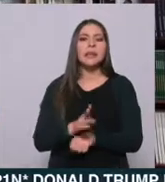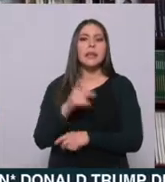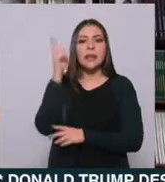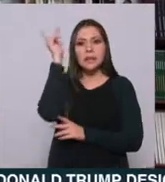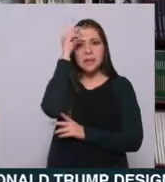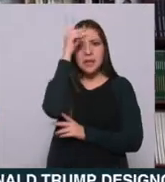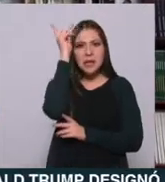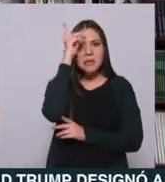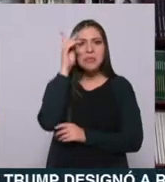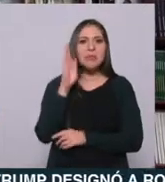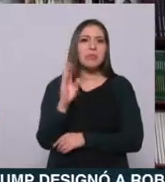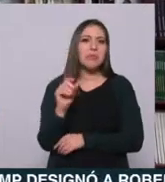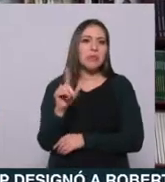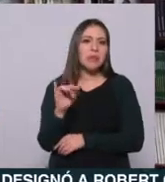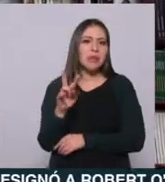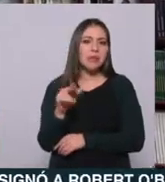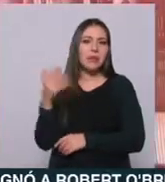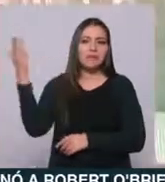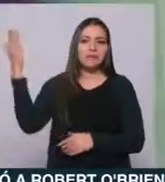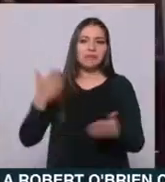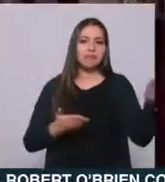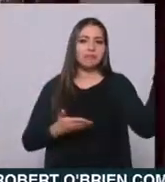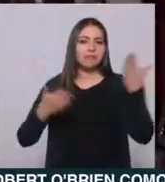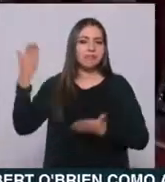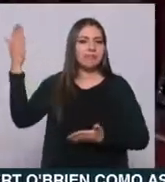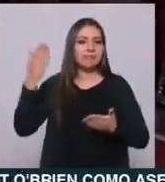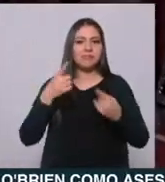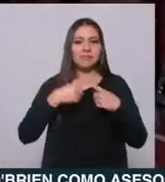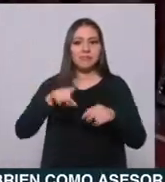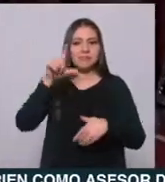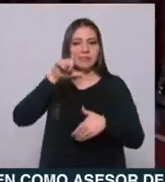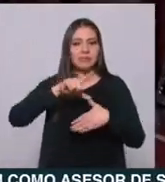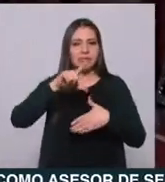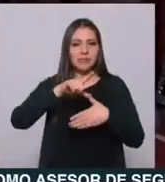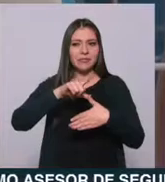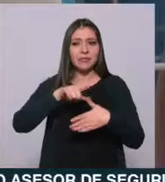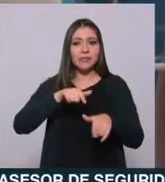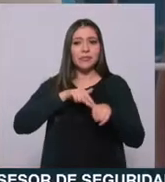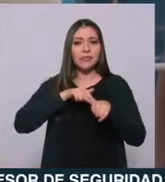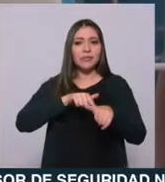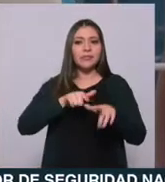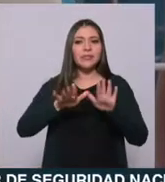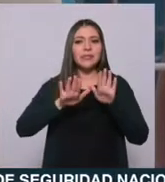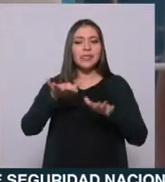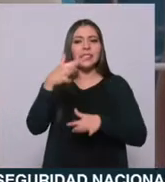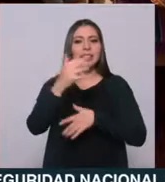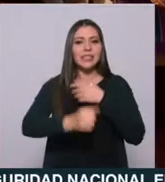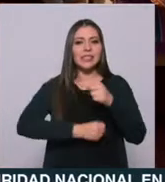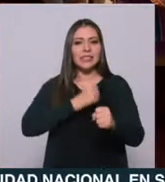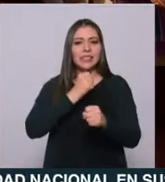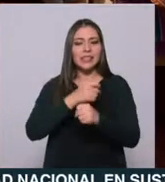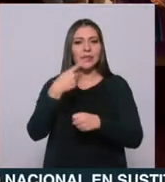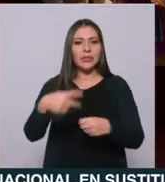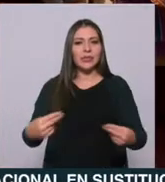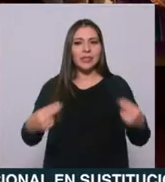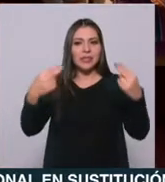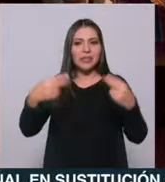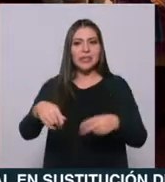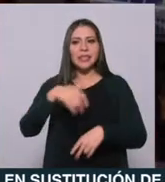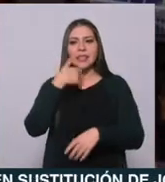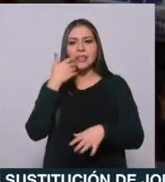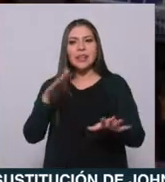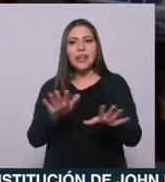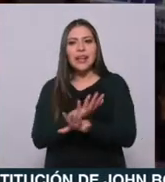de Bolivia, de toda América Latina han venido acá. Con casi 15 años de existencia, Rainbowland basa su éxito en renovar